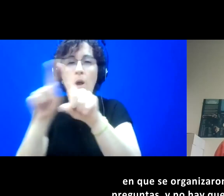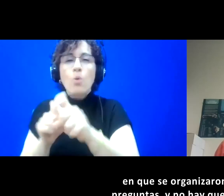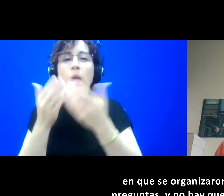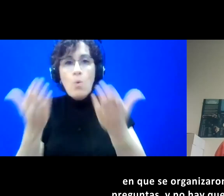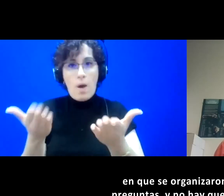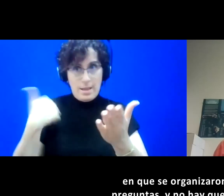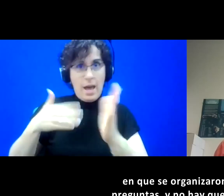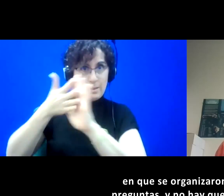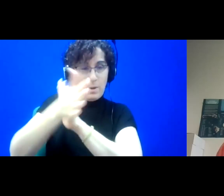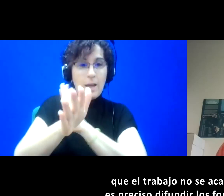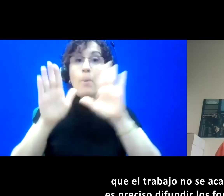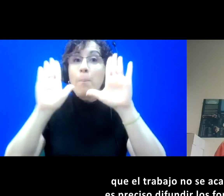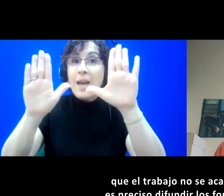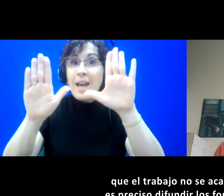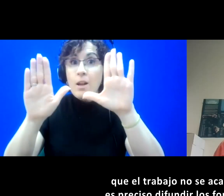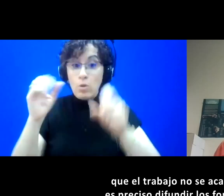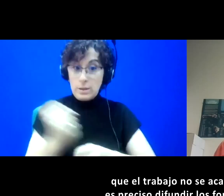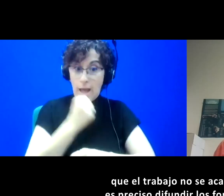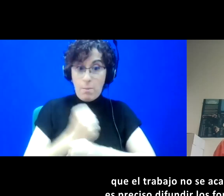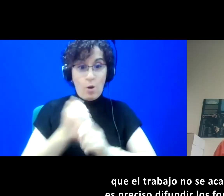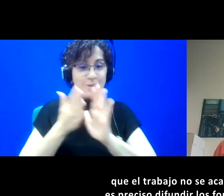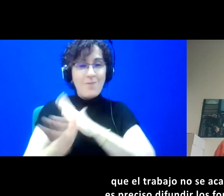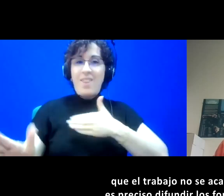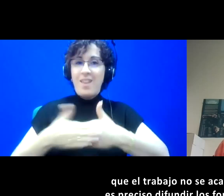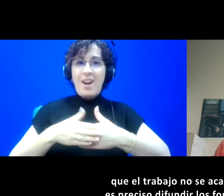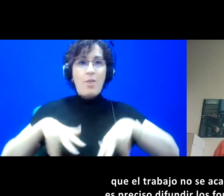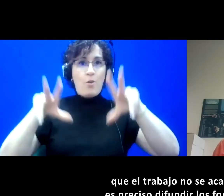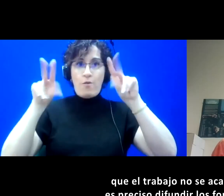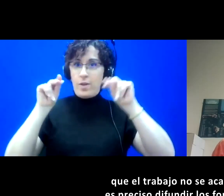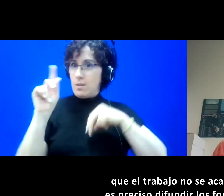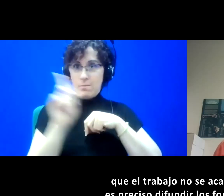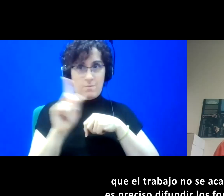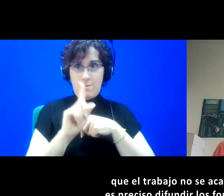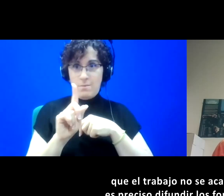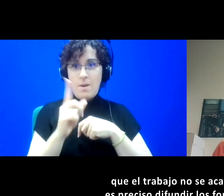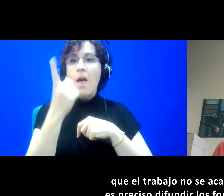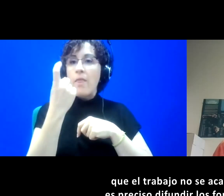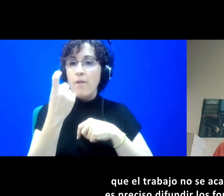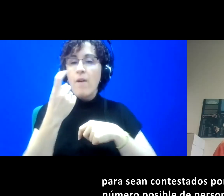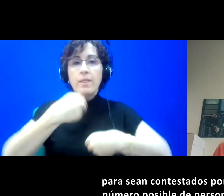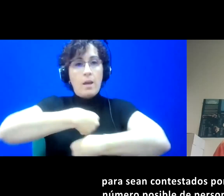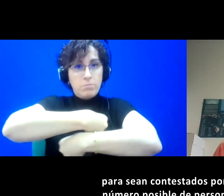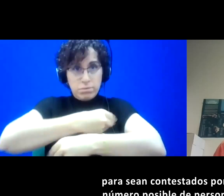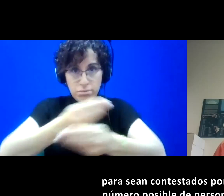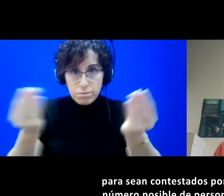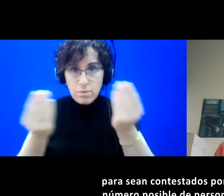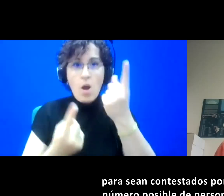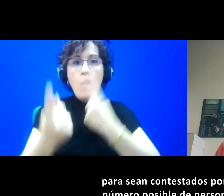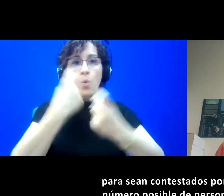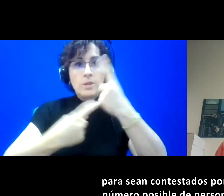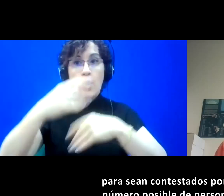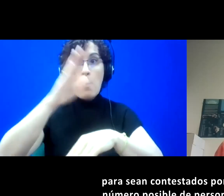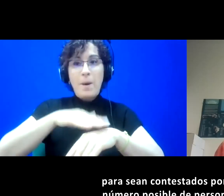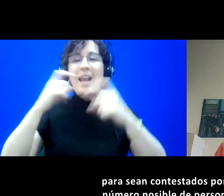pero no hay que olvidar que el trabajo no se acaba aquí. Es preciso difundir los formularios para que sean contestados por